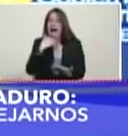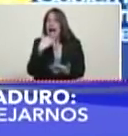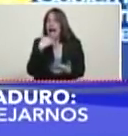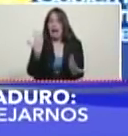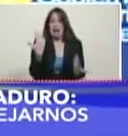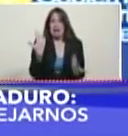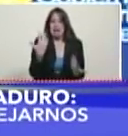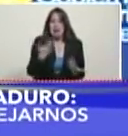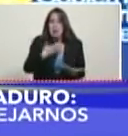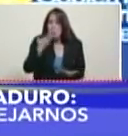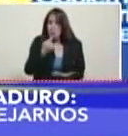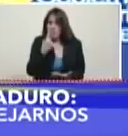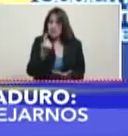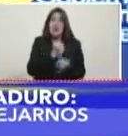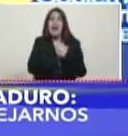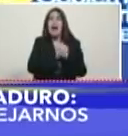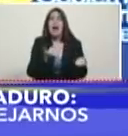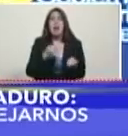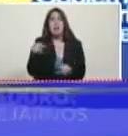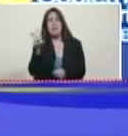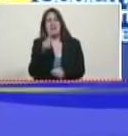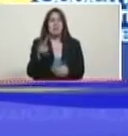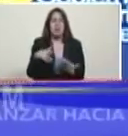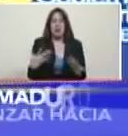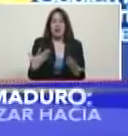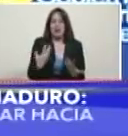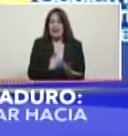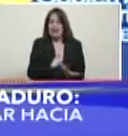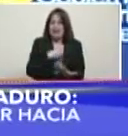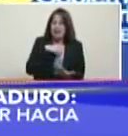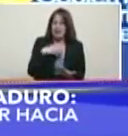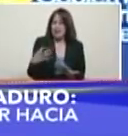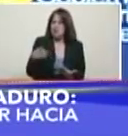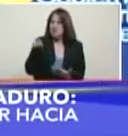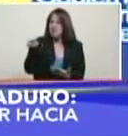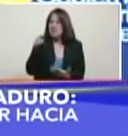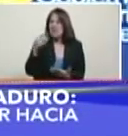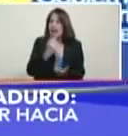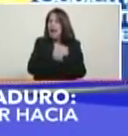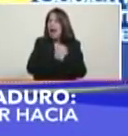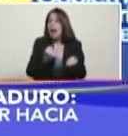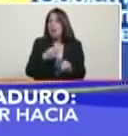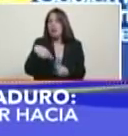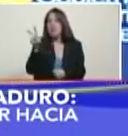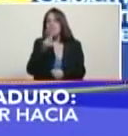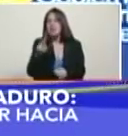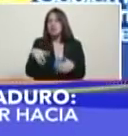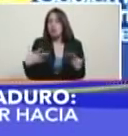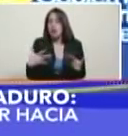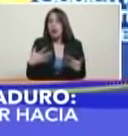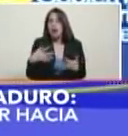¿Alguien le puede creer que él ama mucho a Venezuela? ¿Qué es lo que ama Donald Trump de Venezuela?